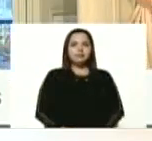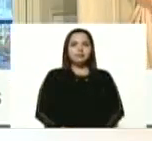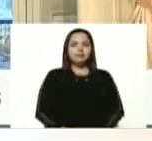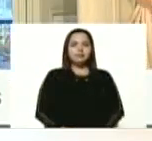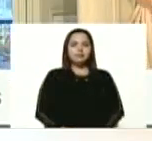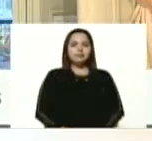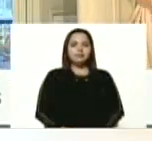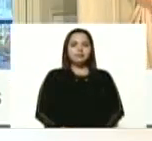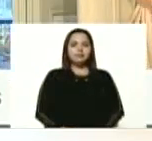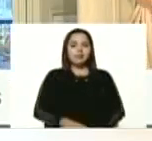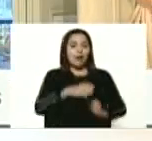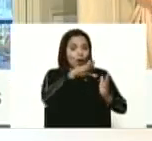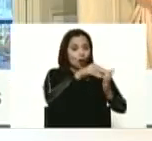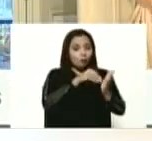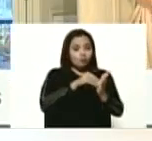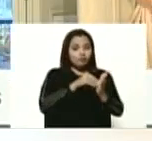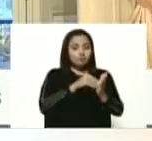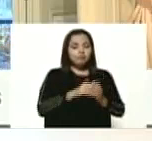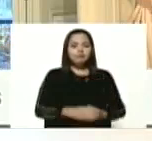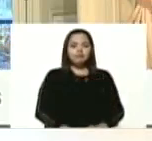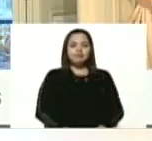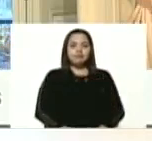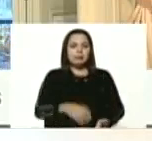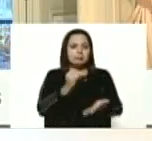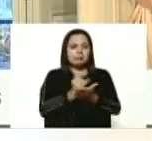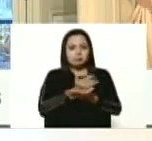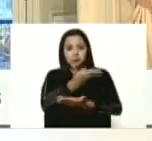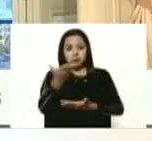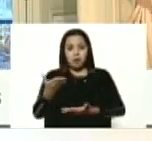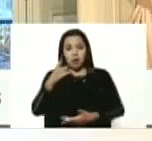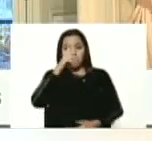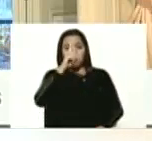Anoten. Entonces, fíjense ustedes,